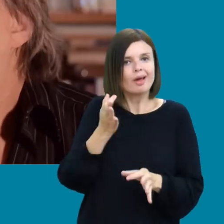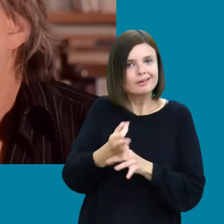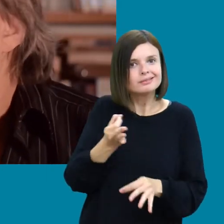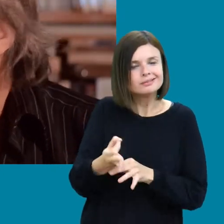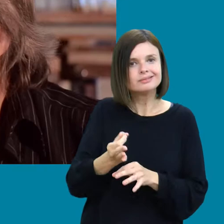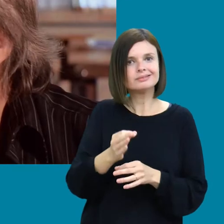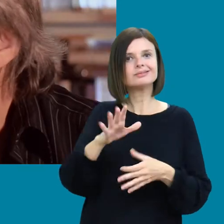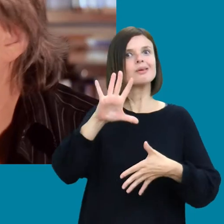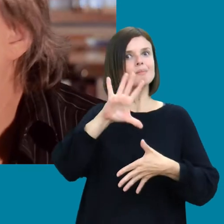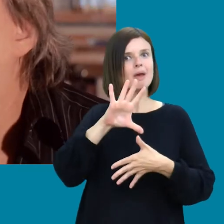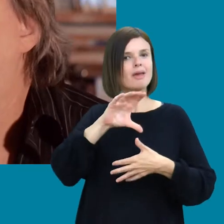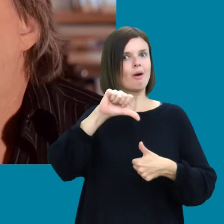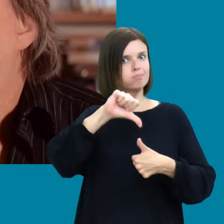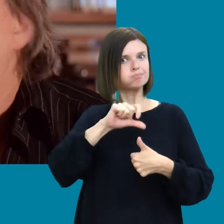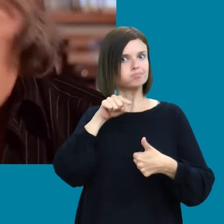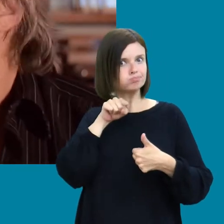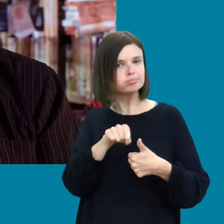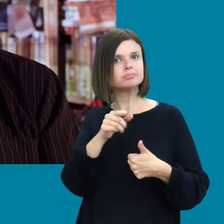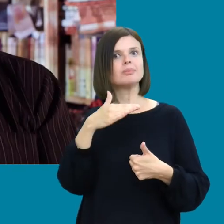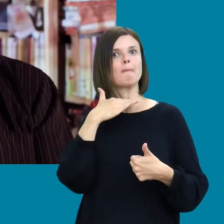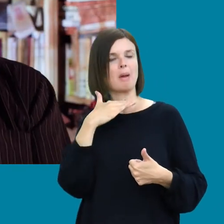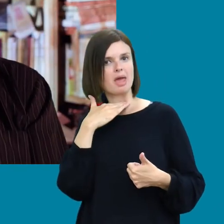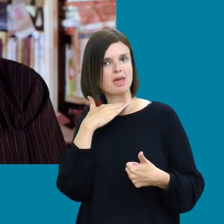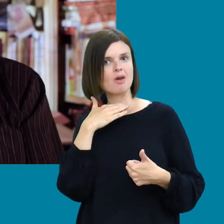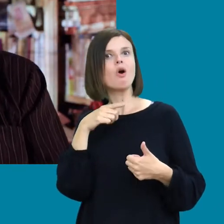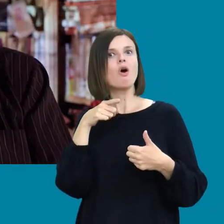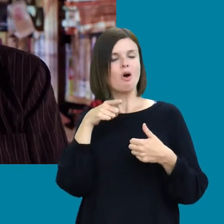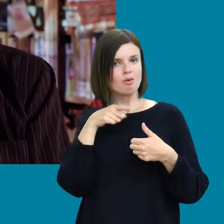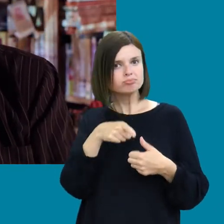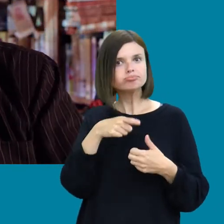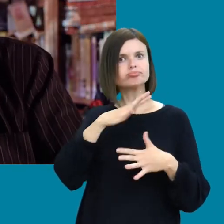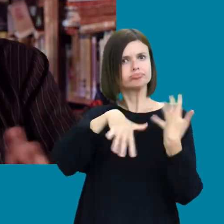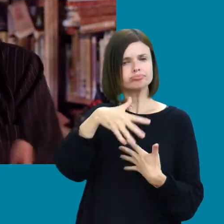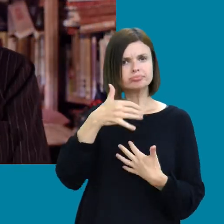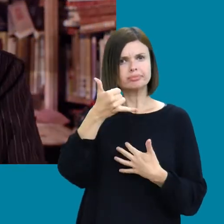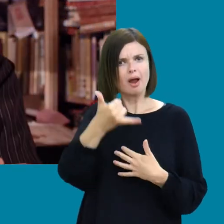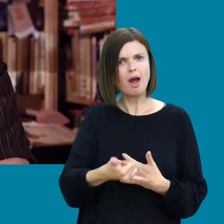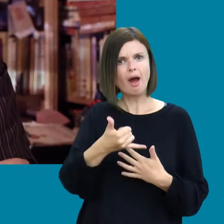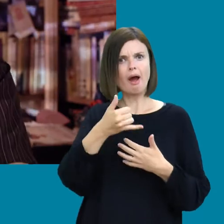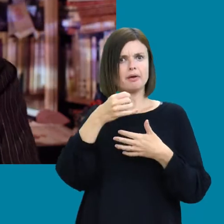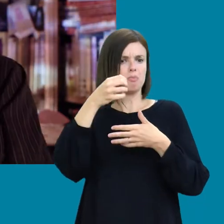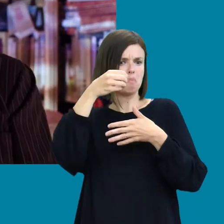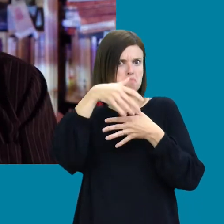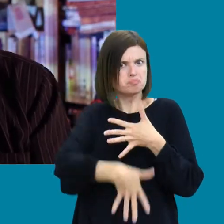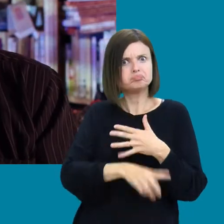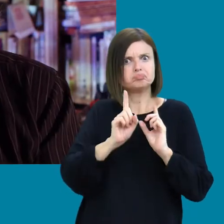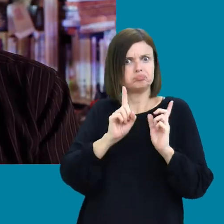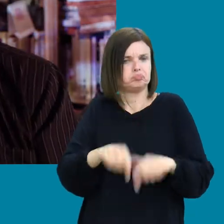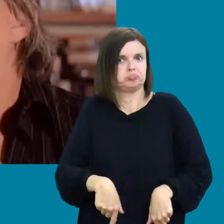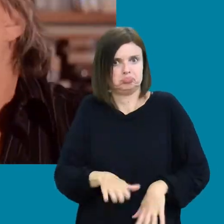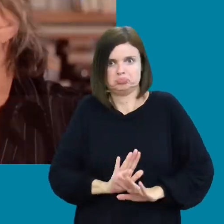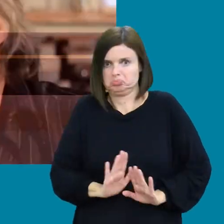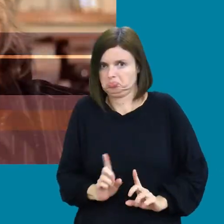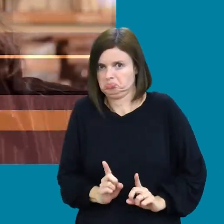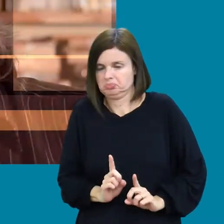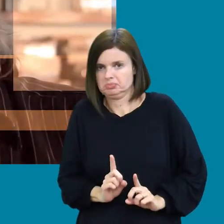tiene características peculiares, porque México viene en su revolución, un fenómeno que no se conoció en el resto de América Latina,